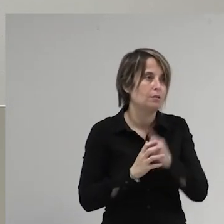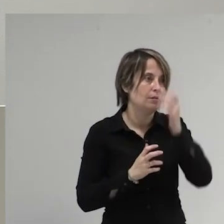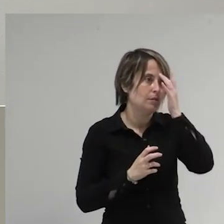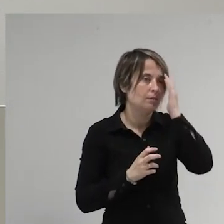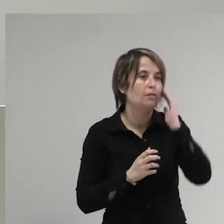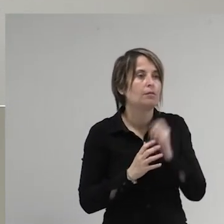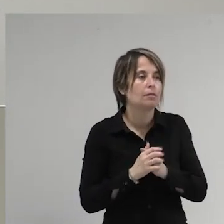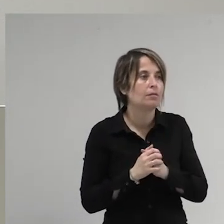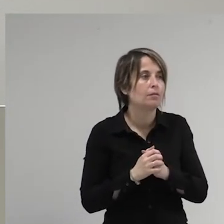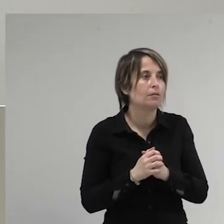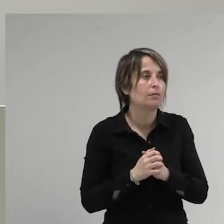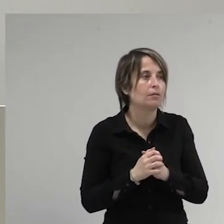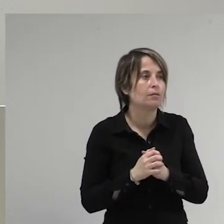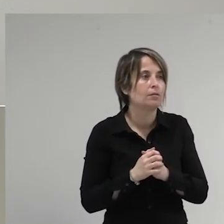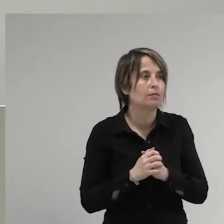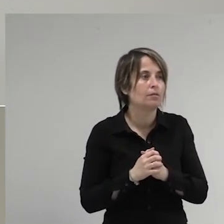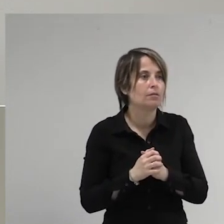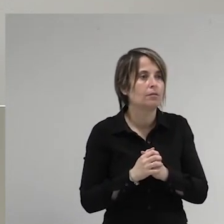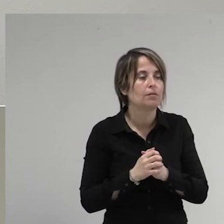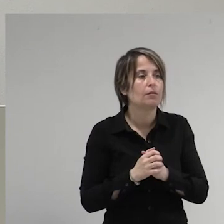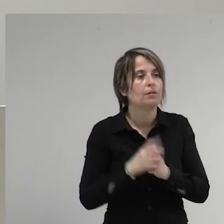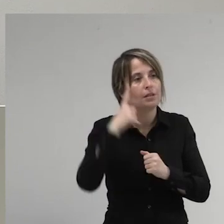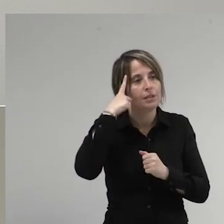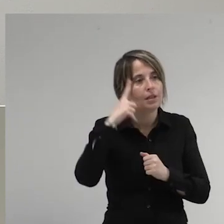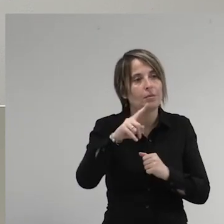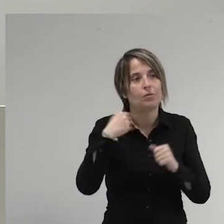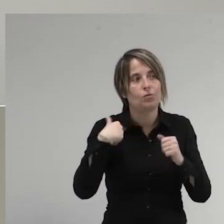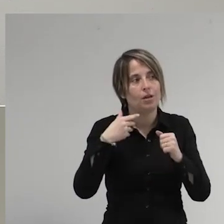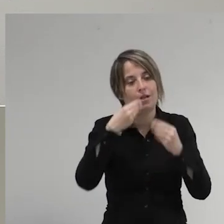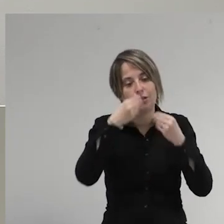Sí. Sabiendo que ya por eso quiero de otros recorridos.